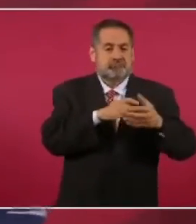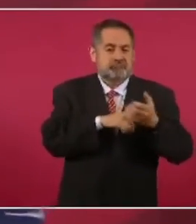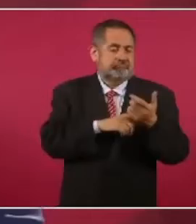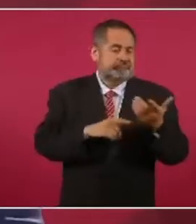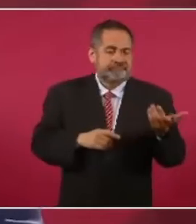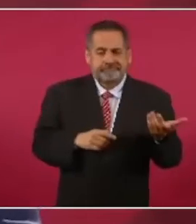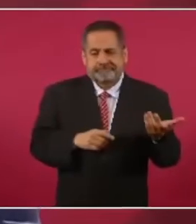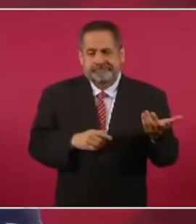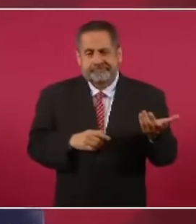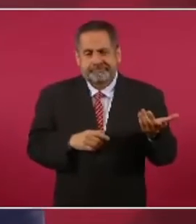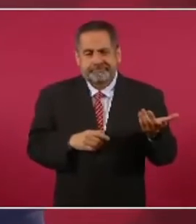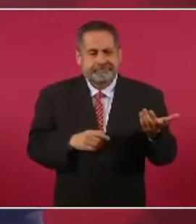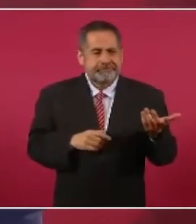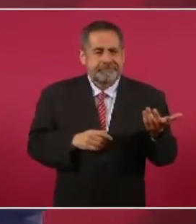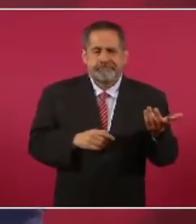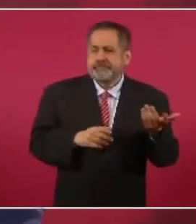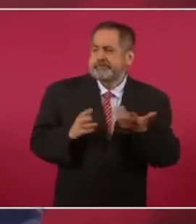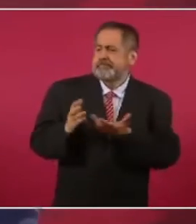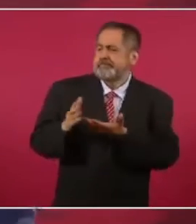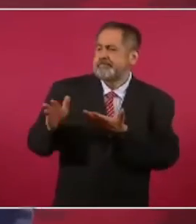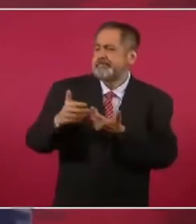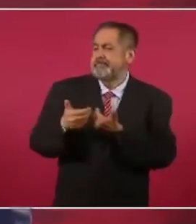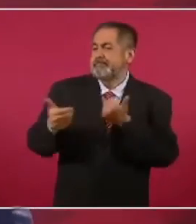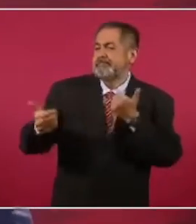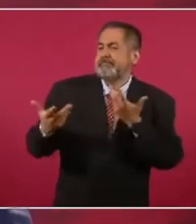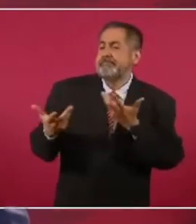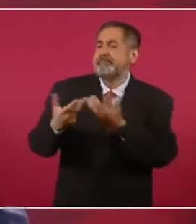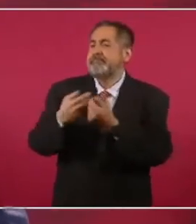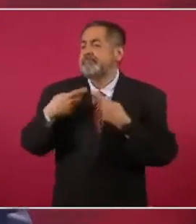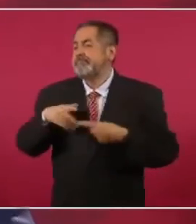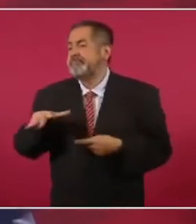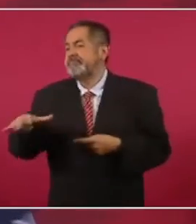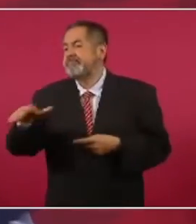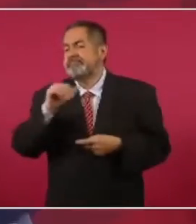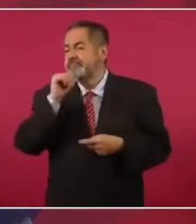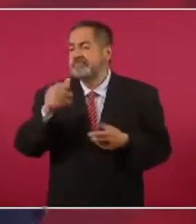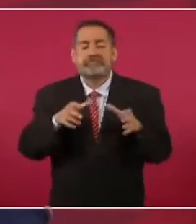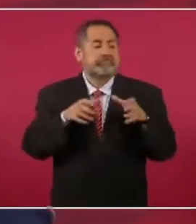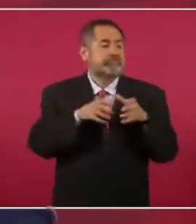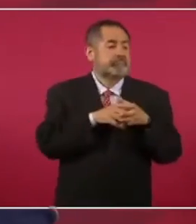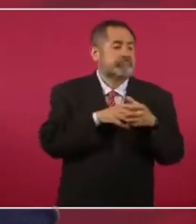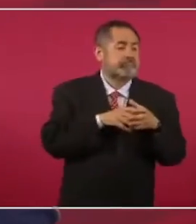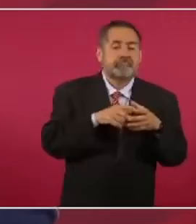no se relaciona con el pueblo y sobre todo con los pobres.